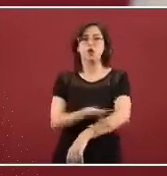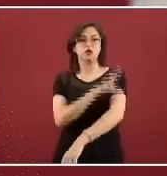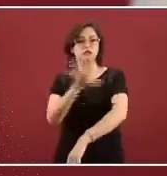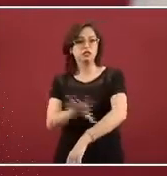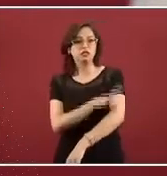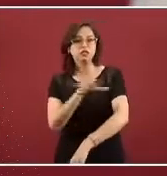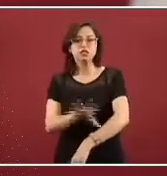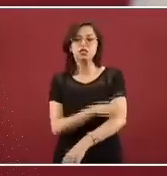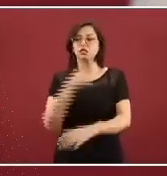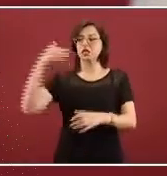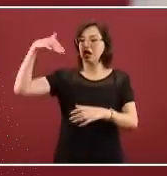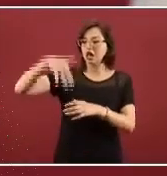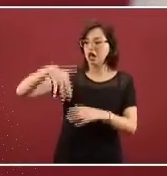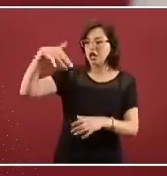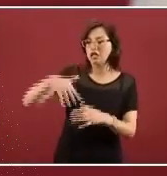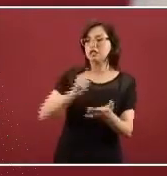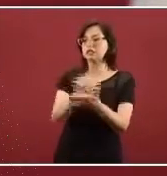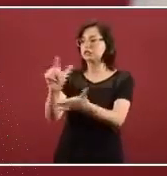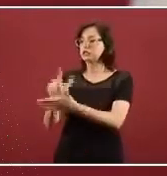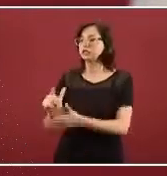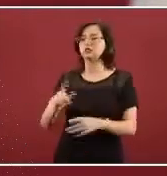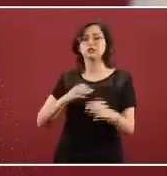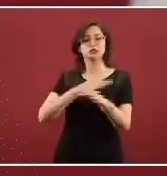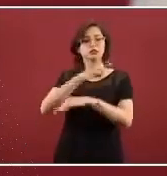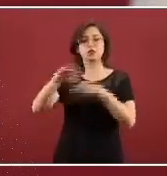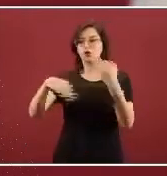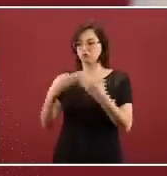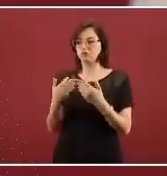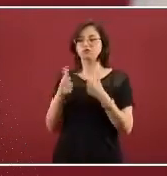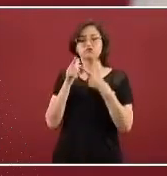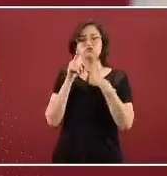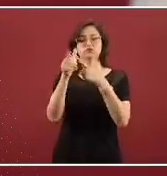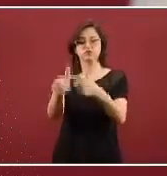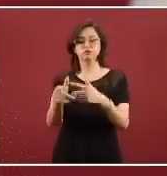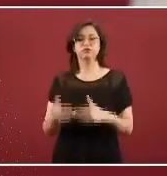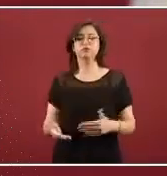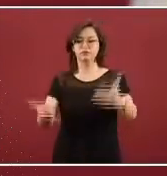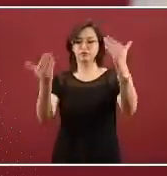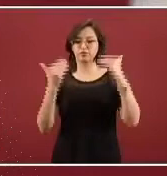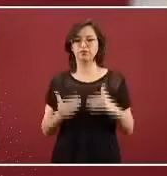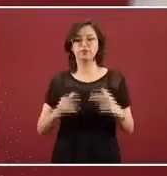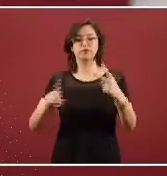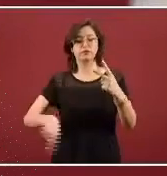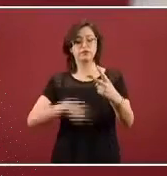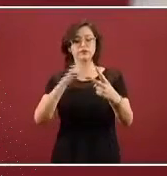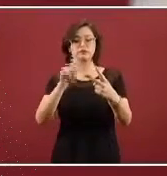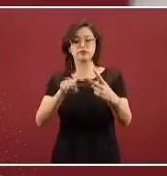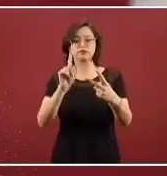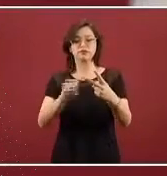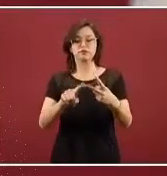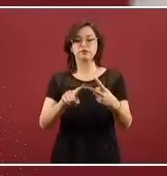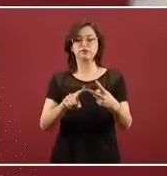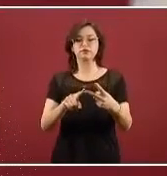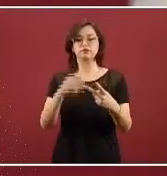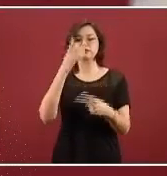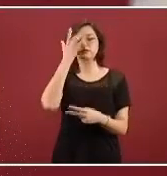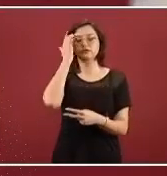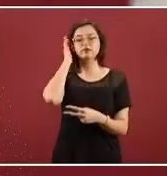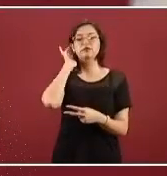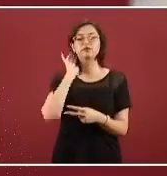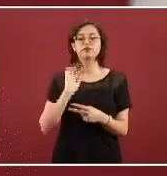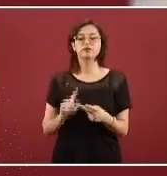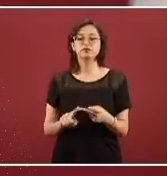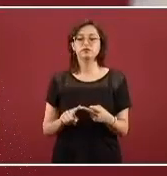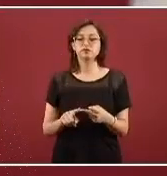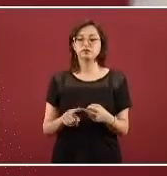energía, drenaje, saneamiento básico, etcétera. La medida 2 es la siguiente: en todos los sectores y actividades que han sido